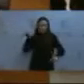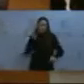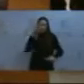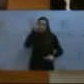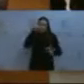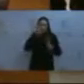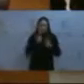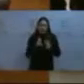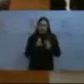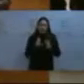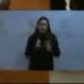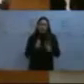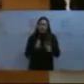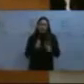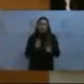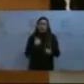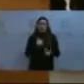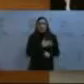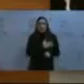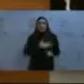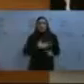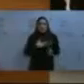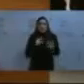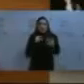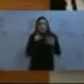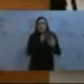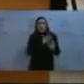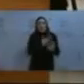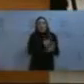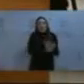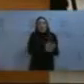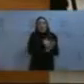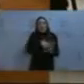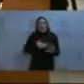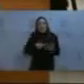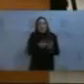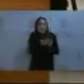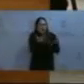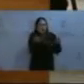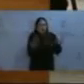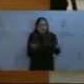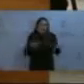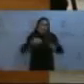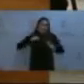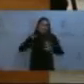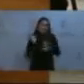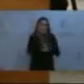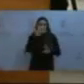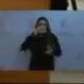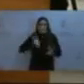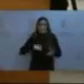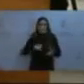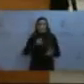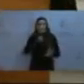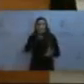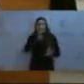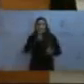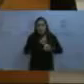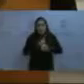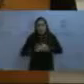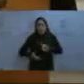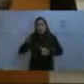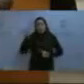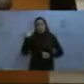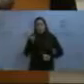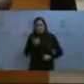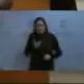Yo quiero invocar para finalizar una oferta que naturalmente está caducada, que nosotros hicimos el 3 de noviembre pasado.